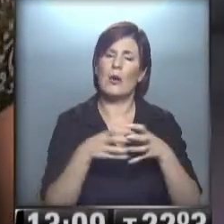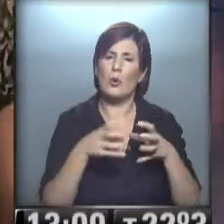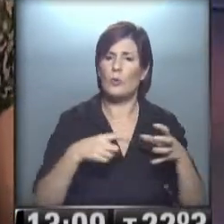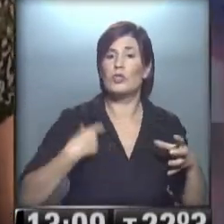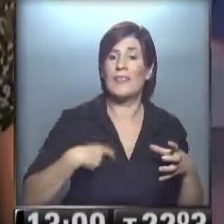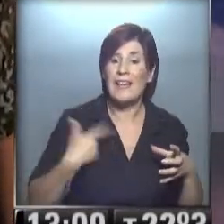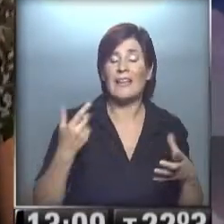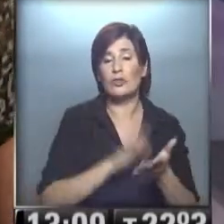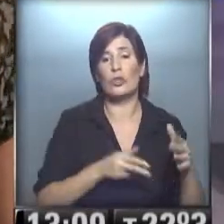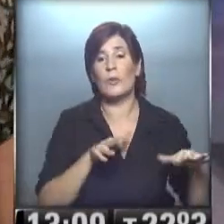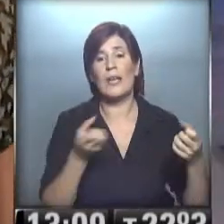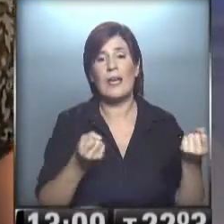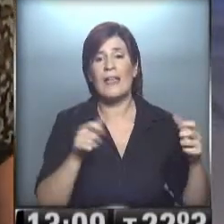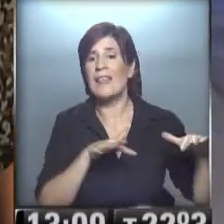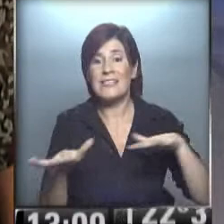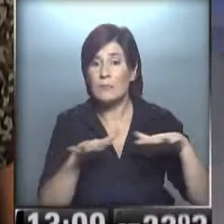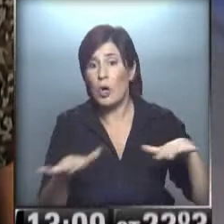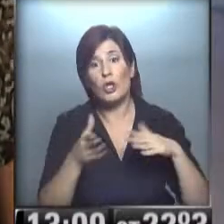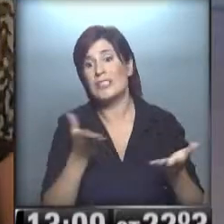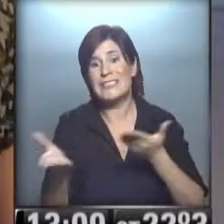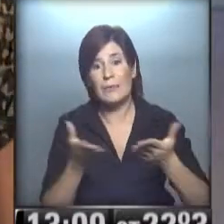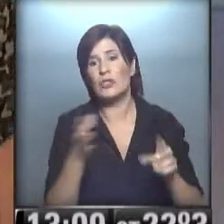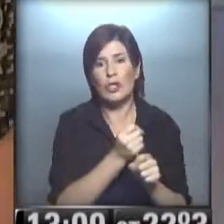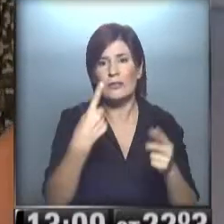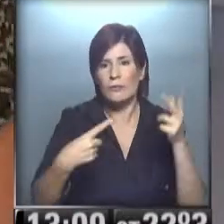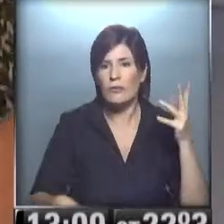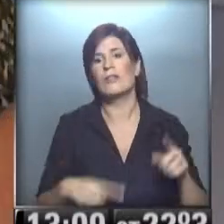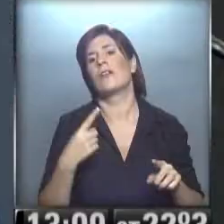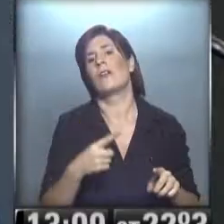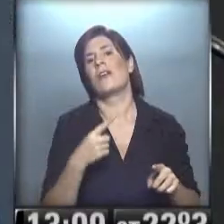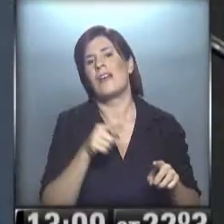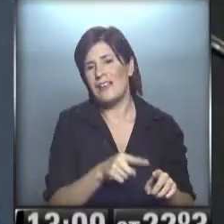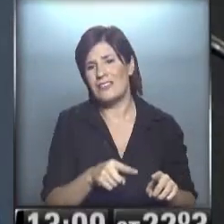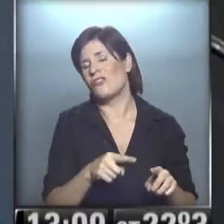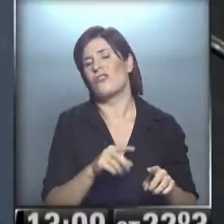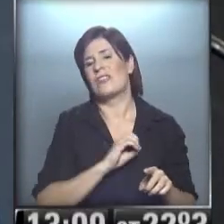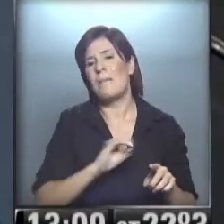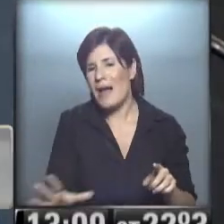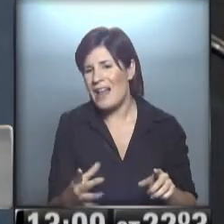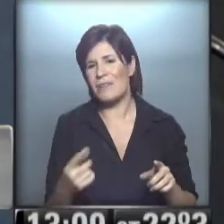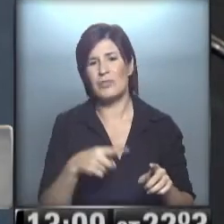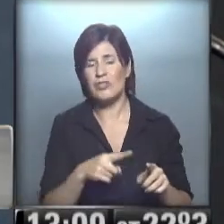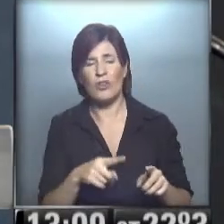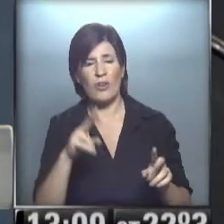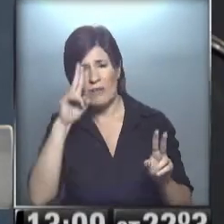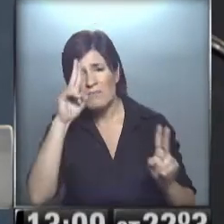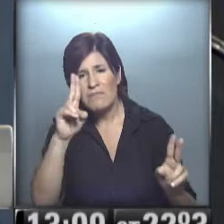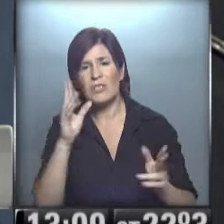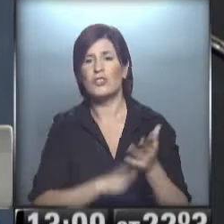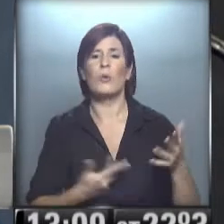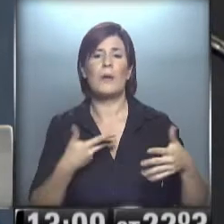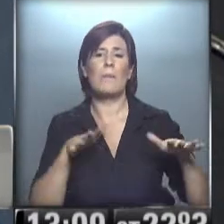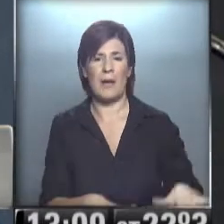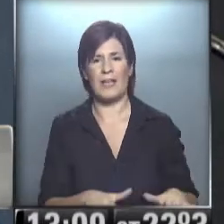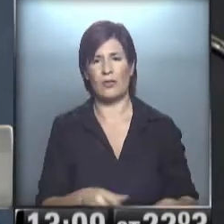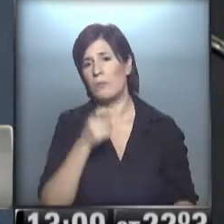es una manera de obstaculizar el legítimo derecho a la vuelta es imposible medir el apoyo de un paro si el resto de los